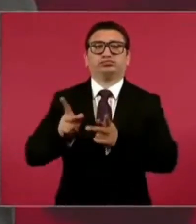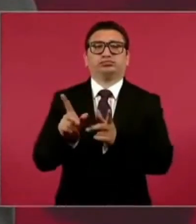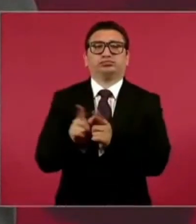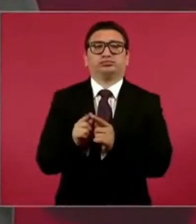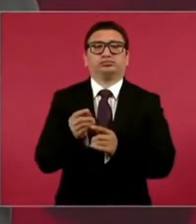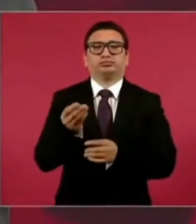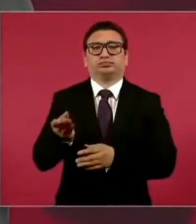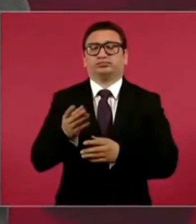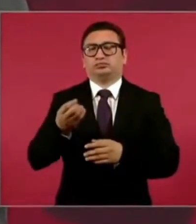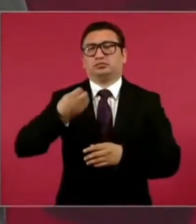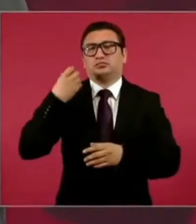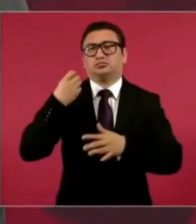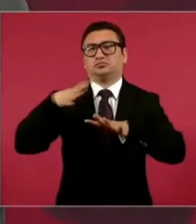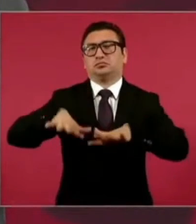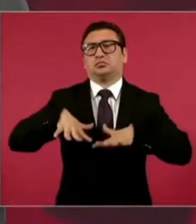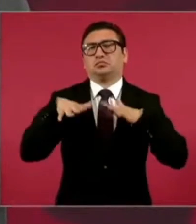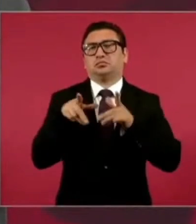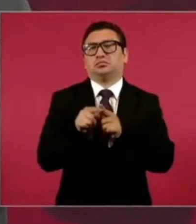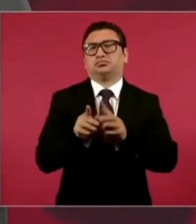algún evento.